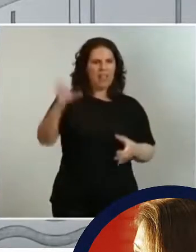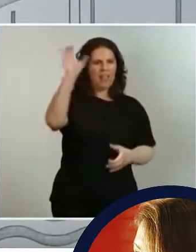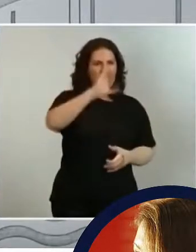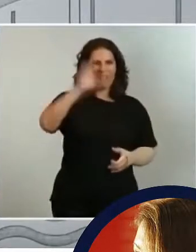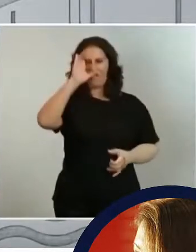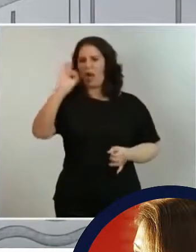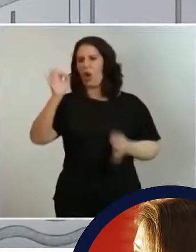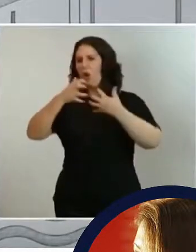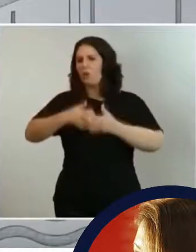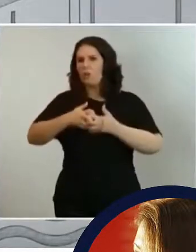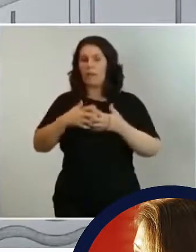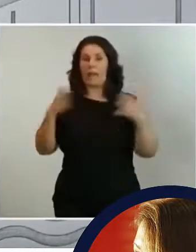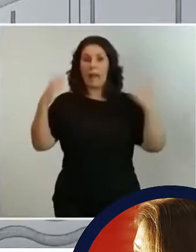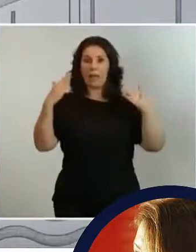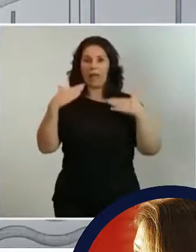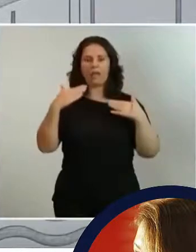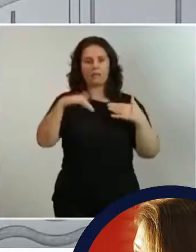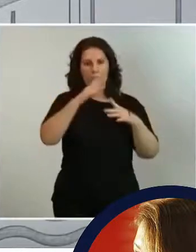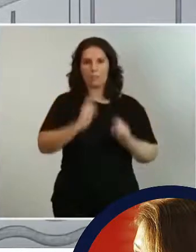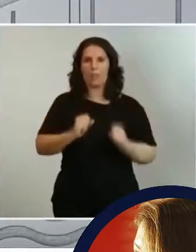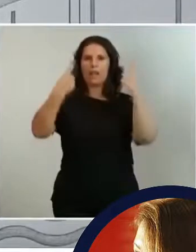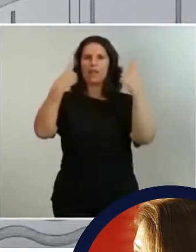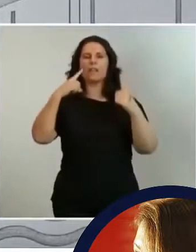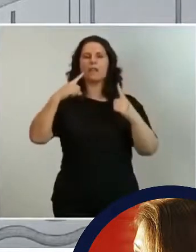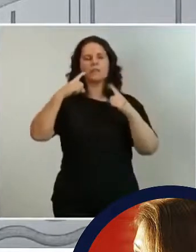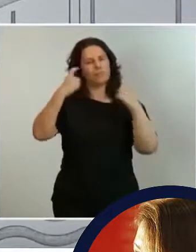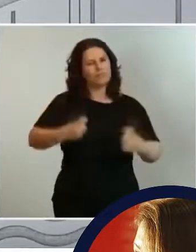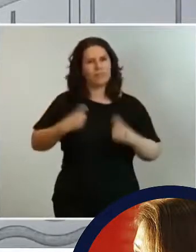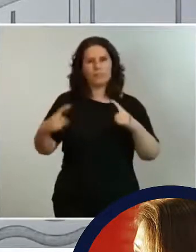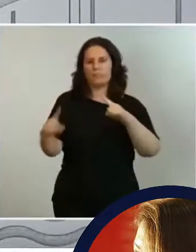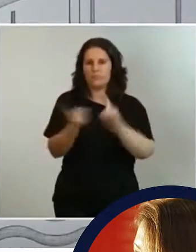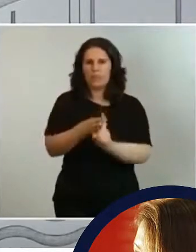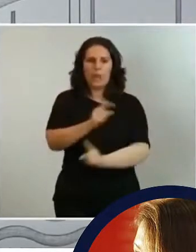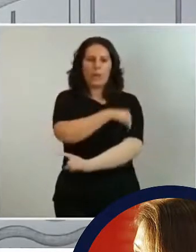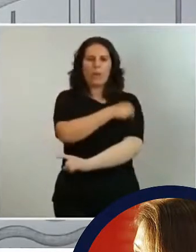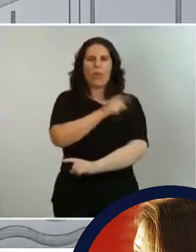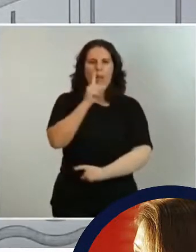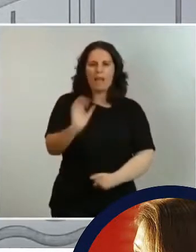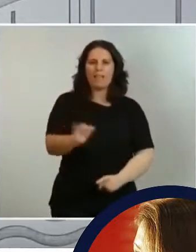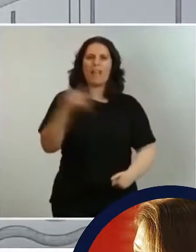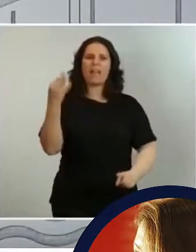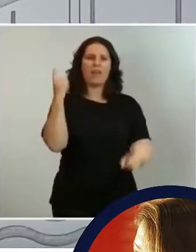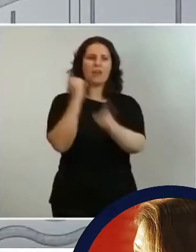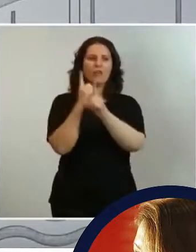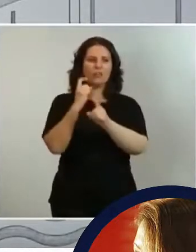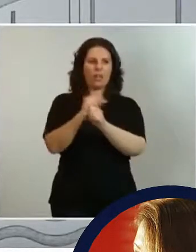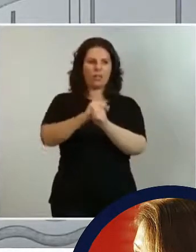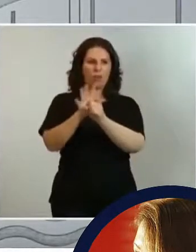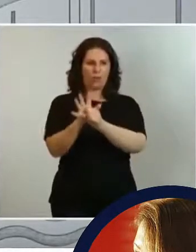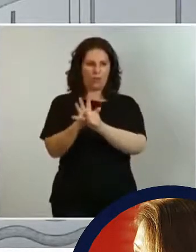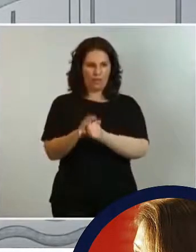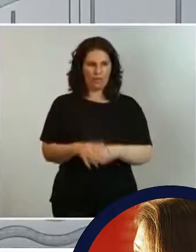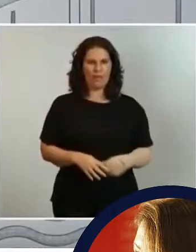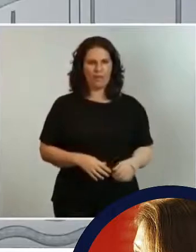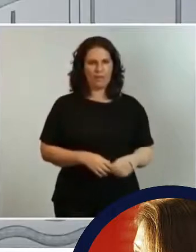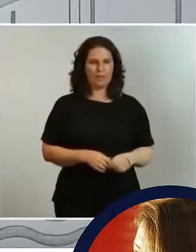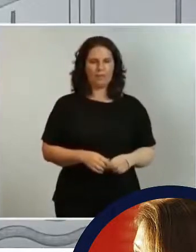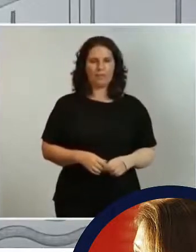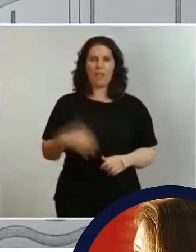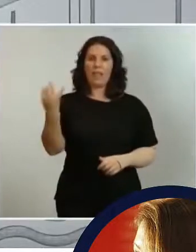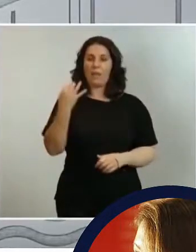simplifica muy bien, ¿no? Si en marzo se detectaron entre el 10 y el 20% de los casos,